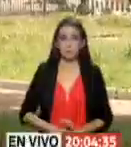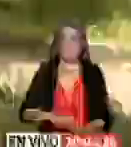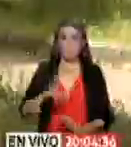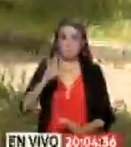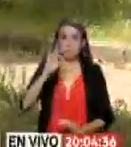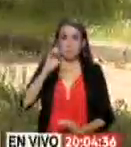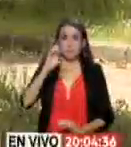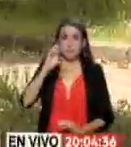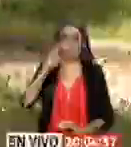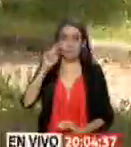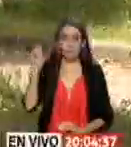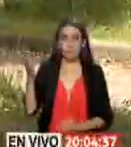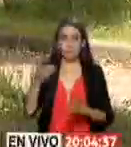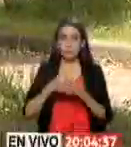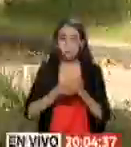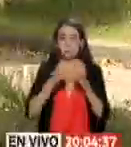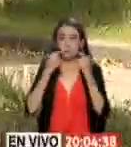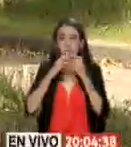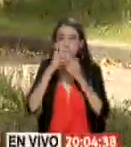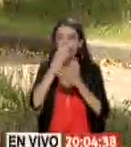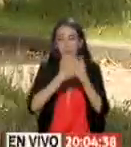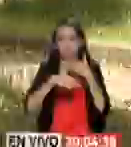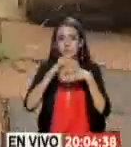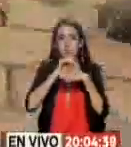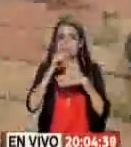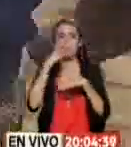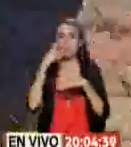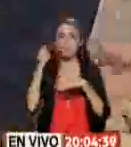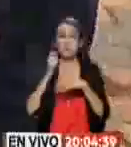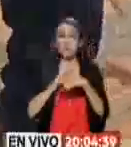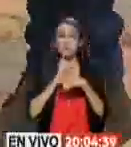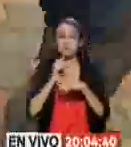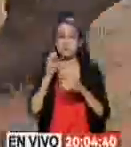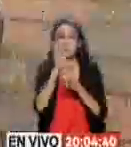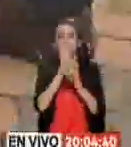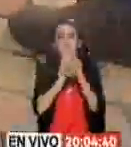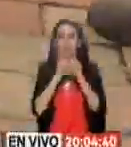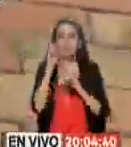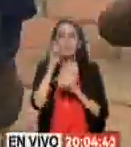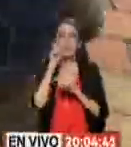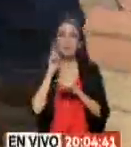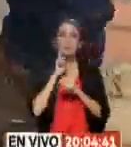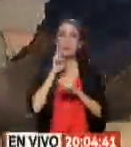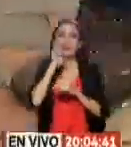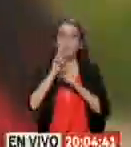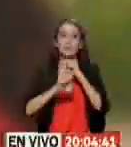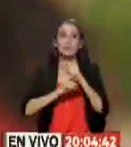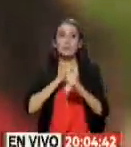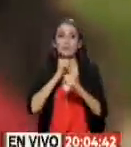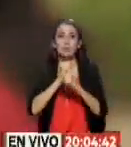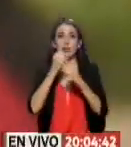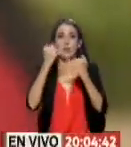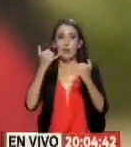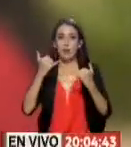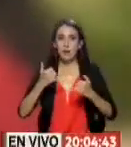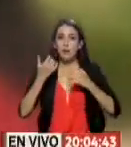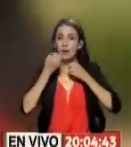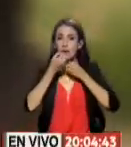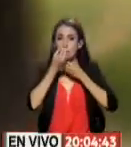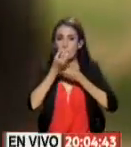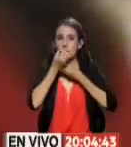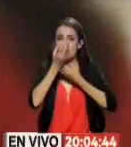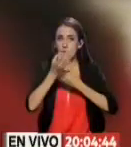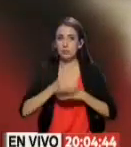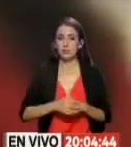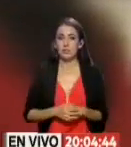violada. Ella vivía con su padre y a los 13 años su tío la agredió sexualmente durante 2 años. Ahora nos cuenta su